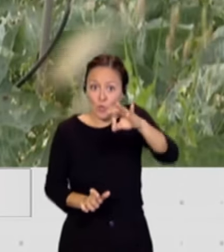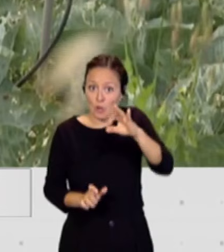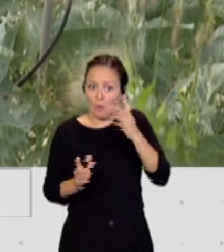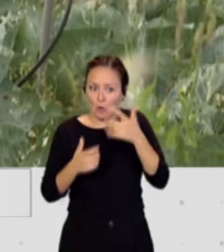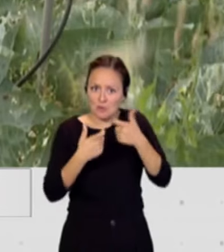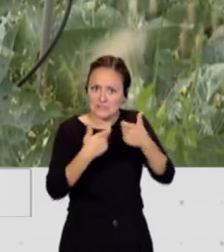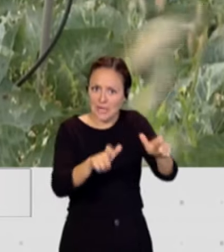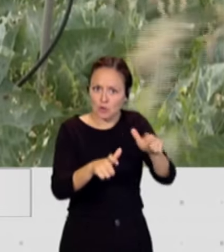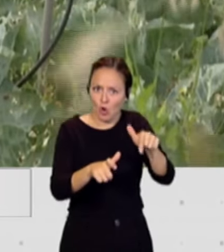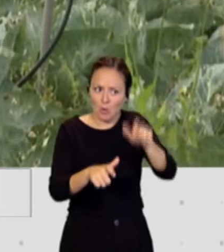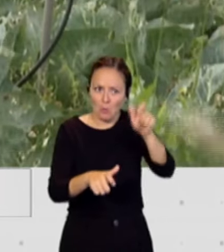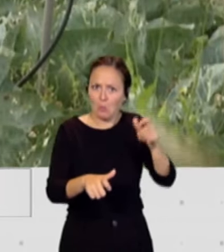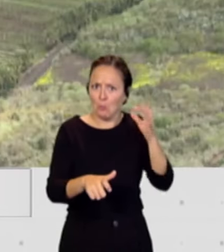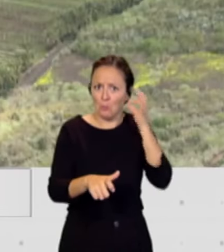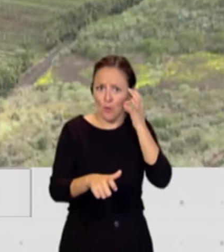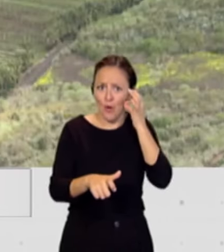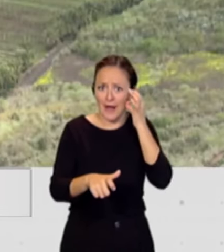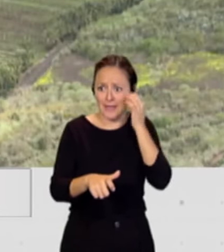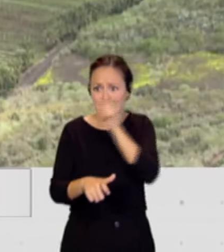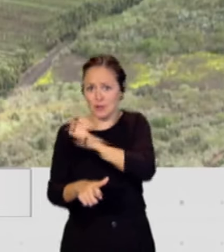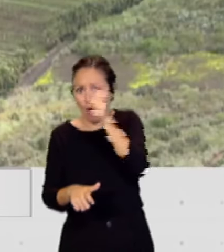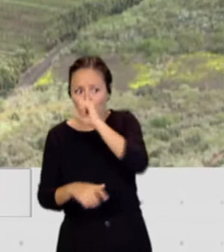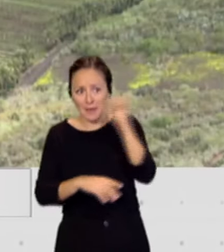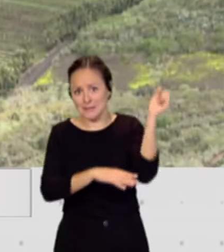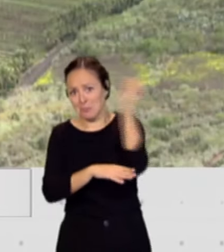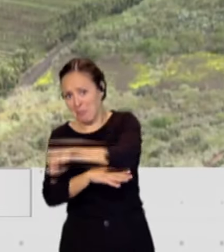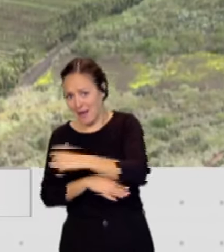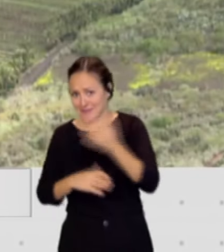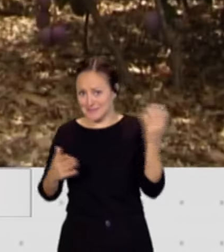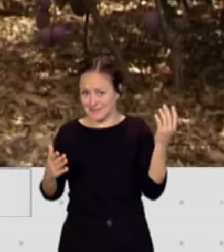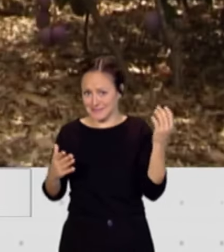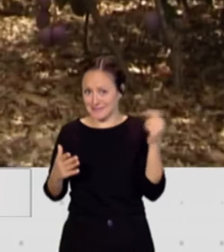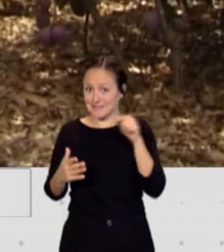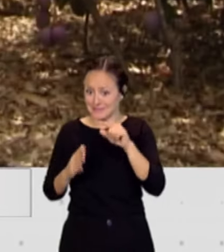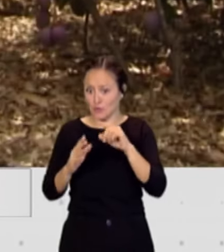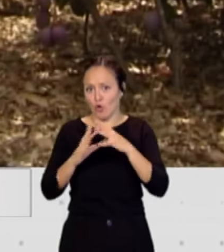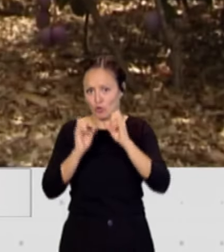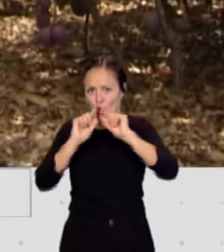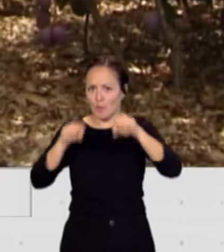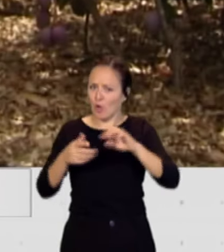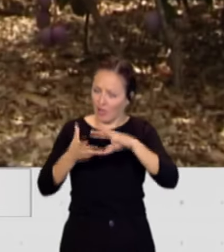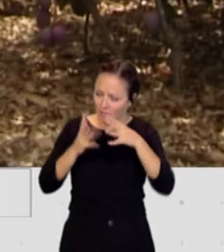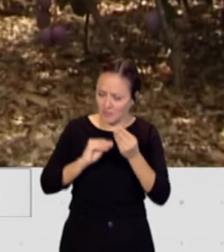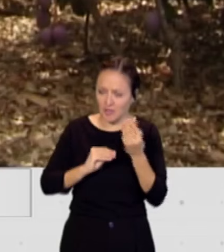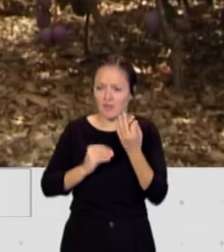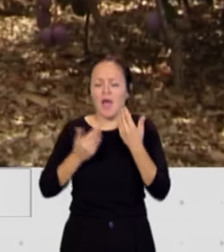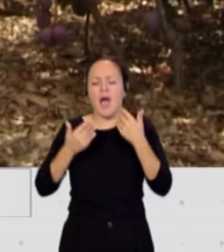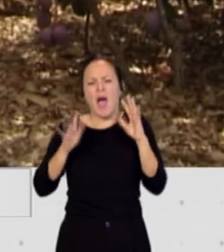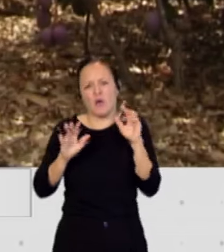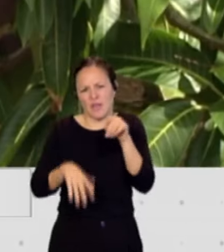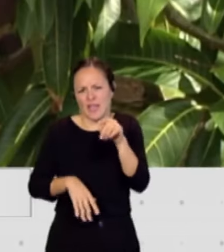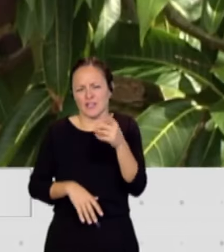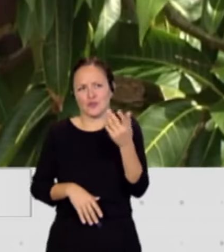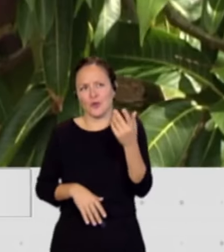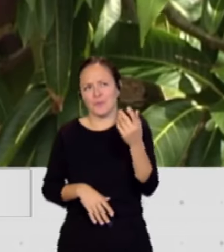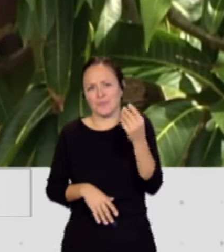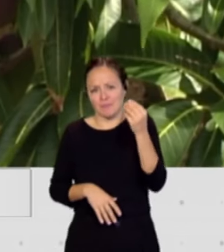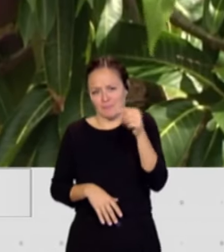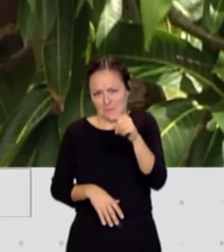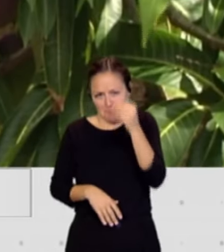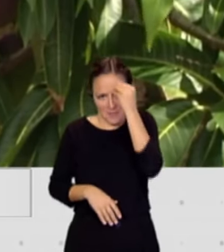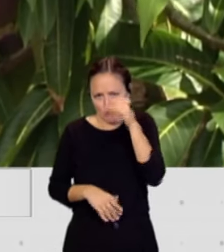trabajan muchas más mujeres que que hombres se debe adaptar Aunque eso es eso es creo que que en eso no hay